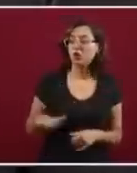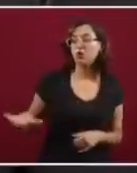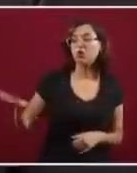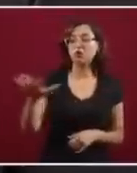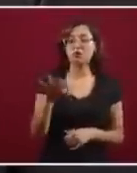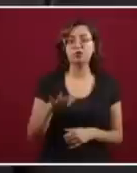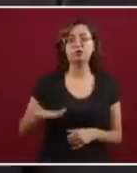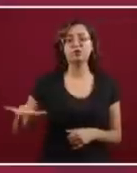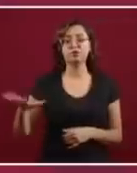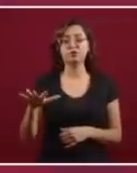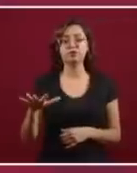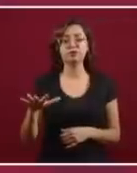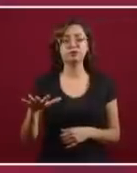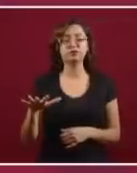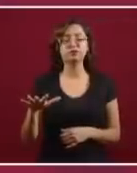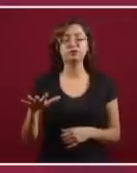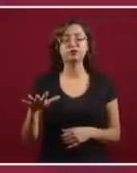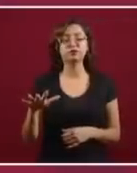no caigan